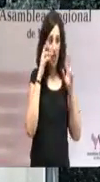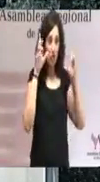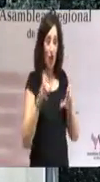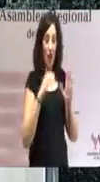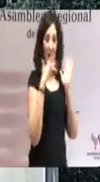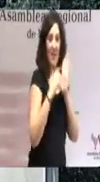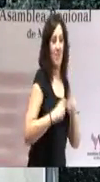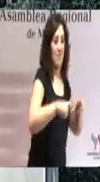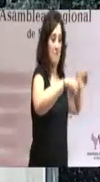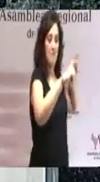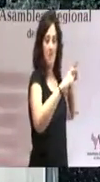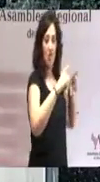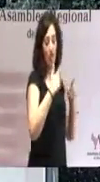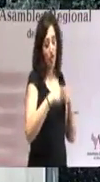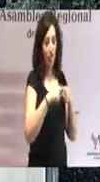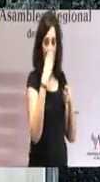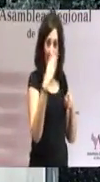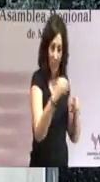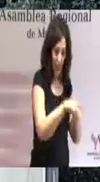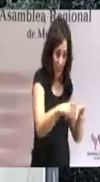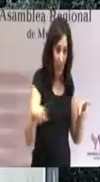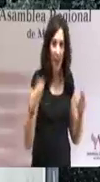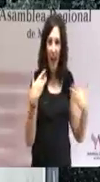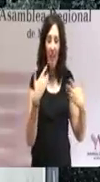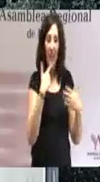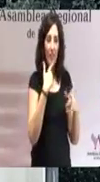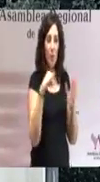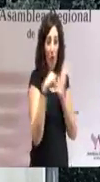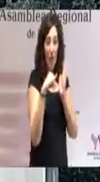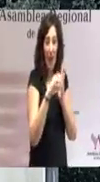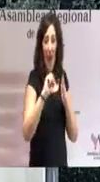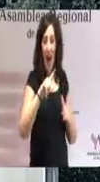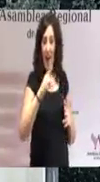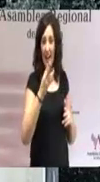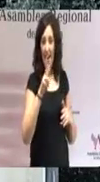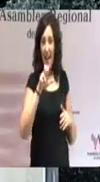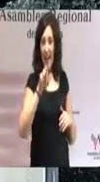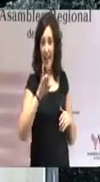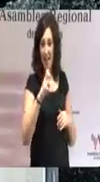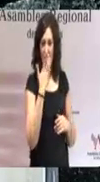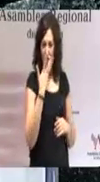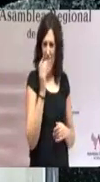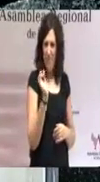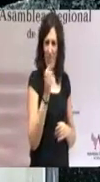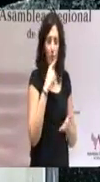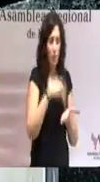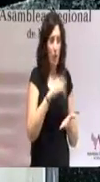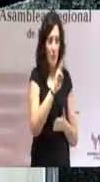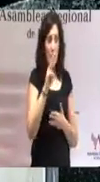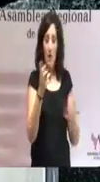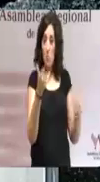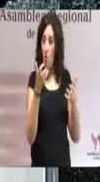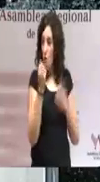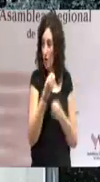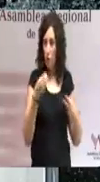hoy del ave en Beniel, que está cerca de Alquerías, debe conocerlo también, donde el Partido Popular saca un gran resultado,